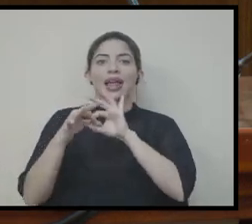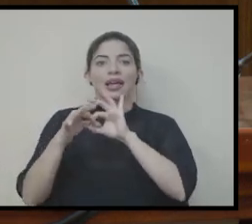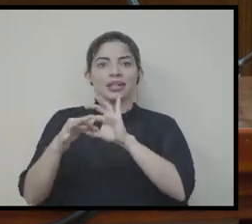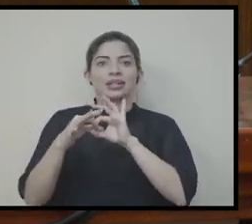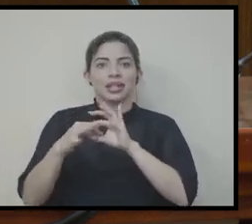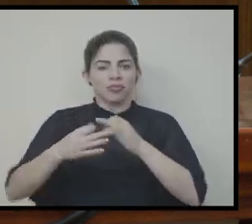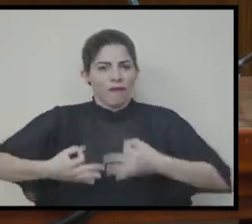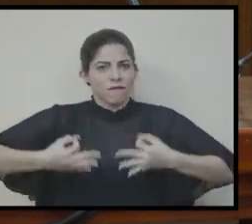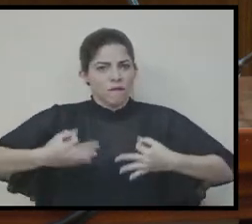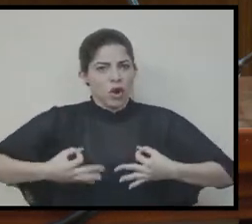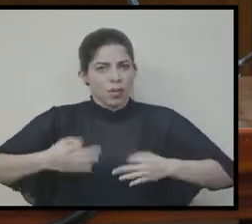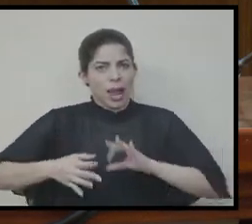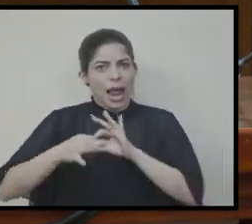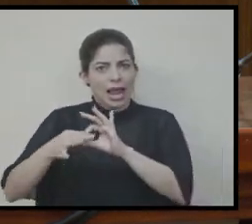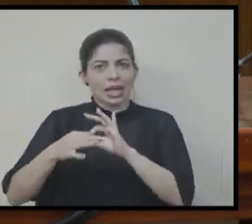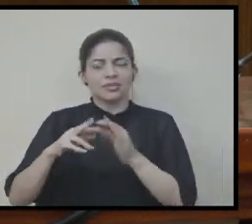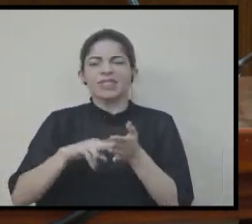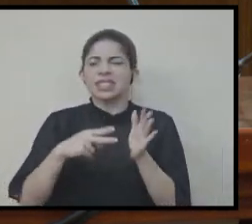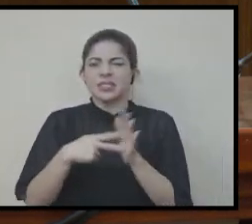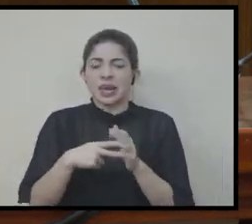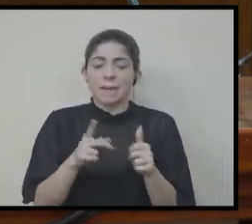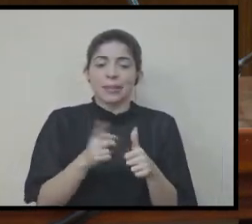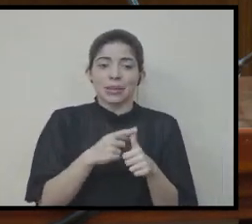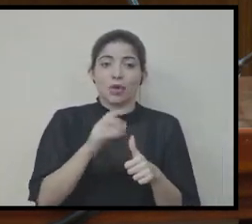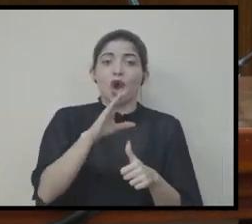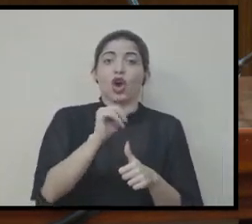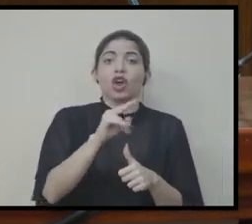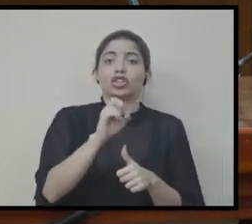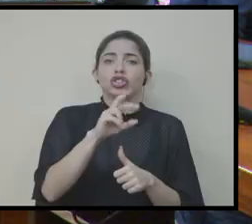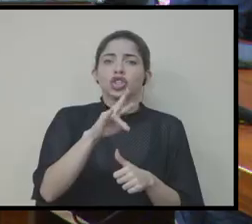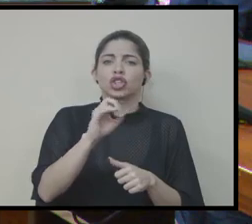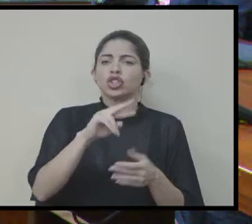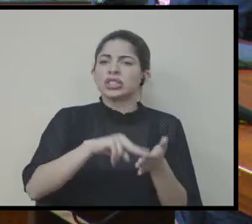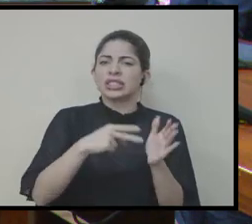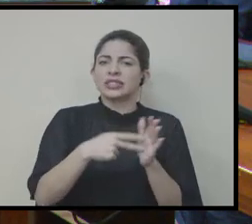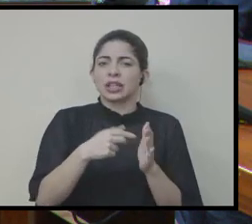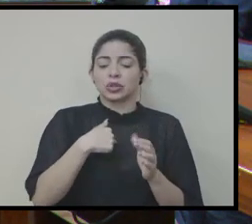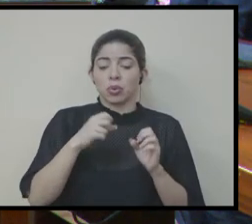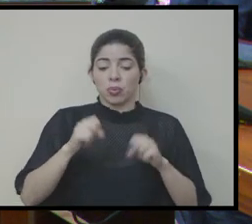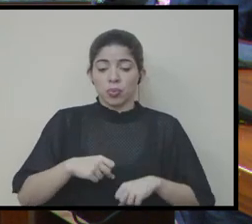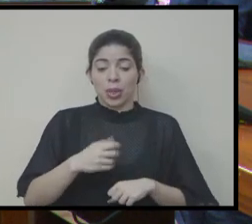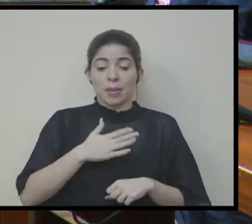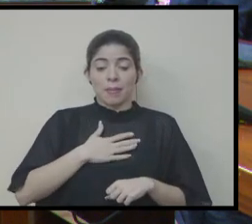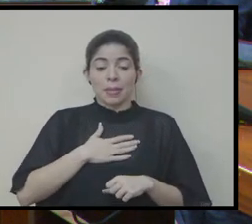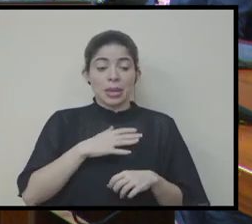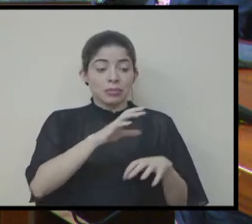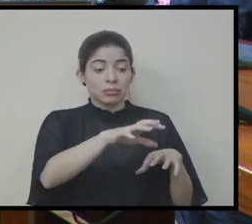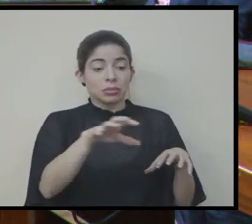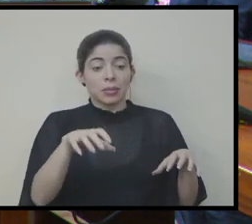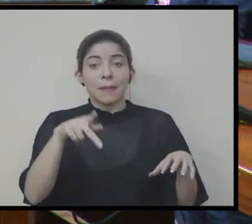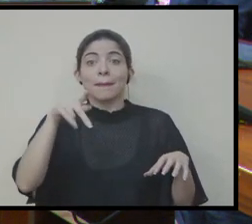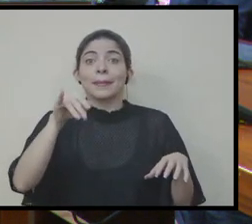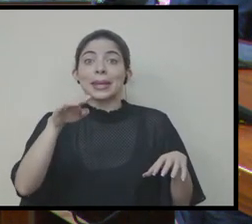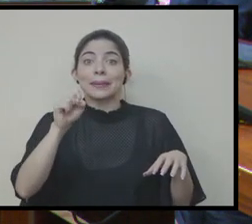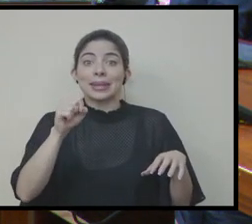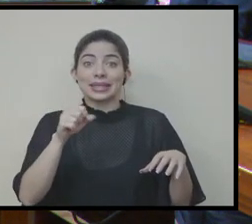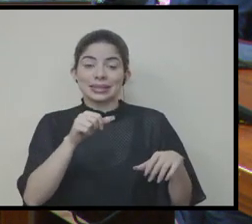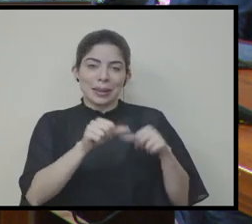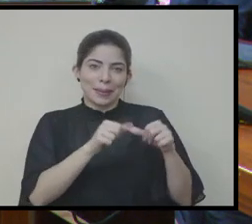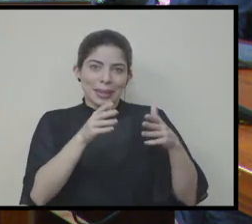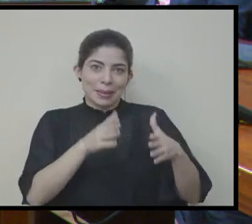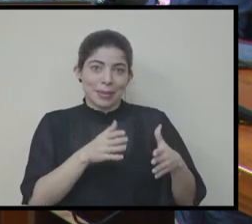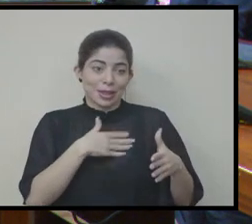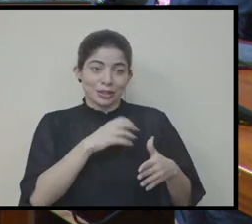de formales. ¿Qué significa? Primero, consorcio es, usted puede agarrar a sus pymes y a las que le